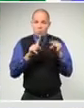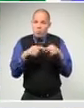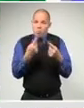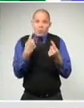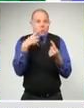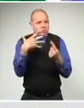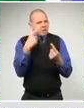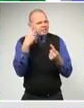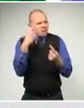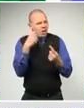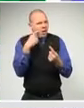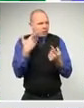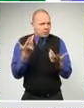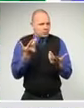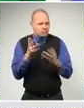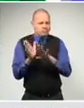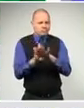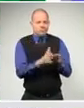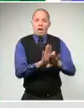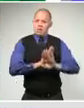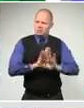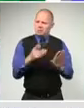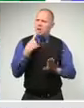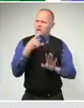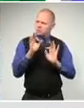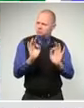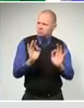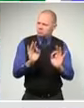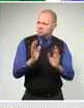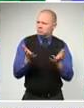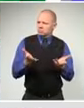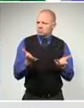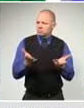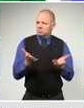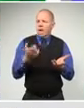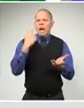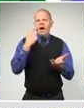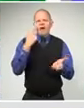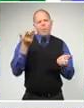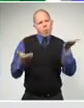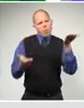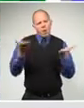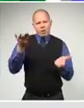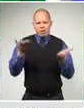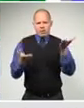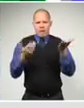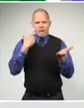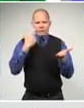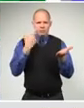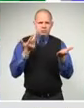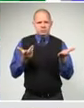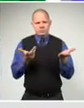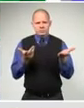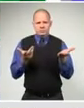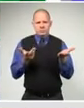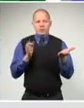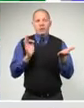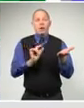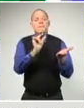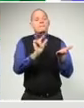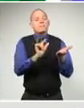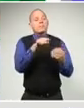precisar. Como siempre comentamos, si analizamos el comportamiento de los pacientes que